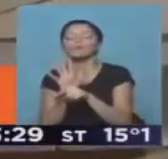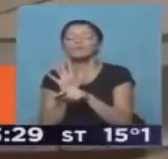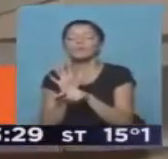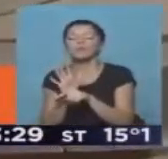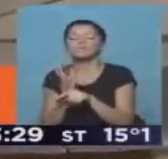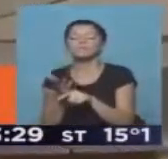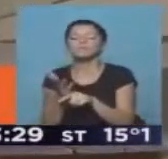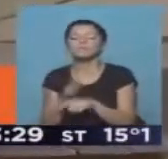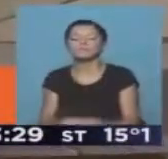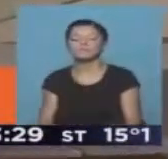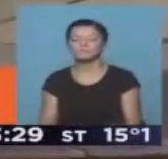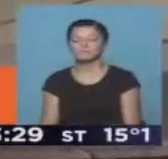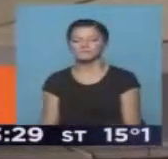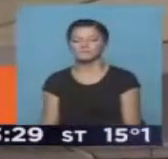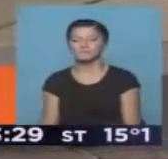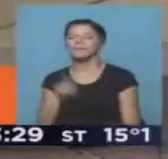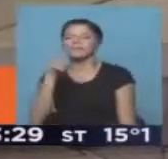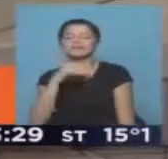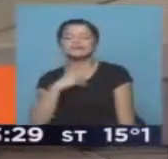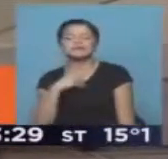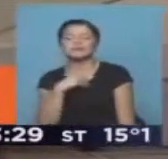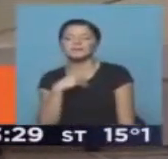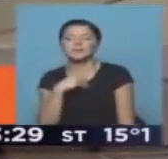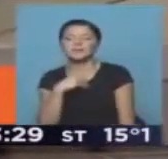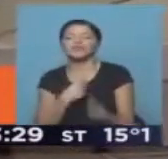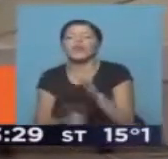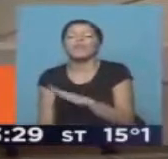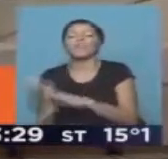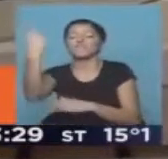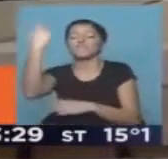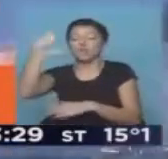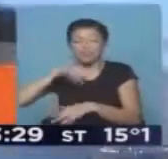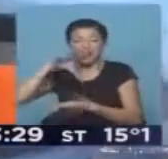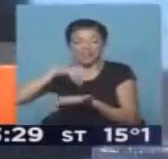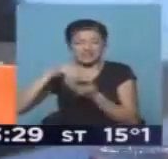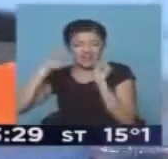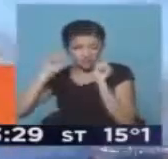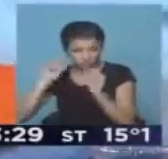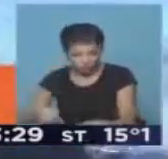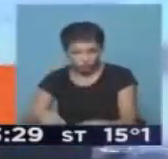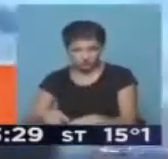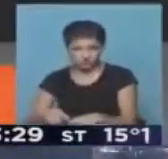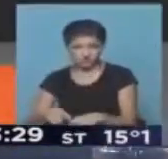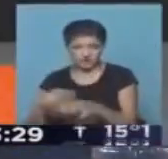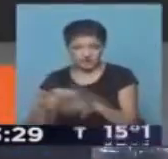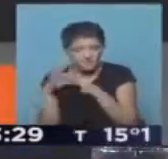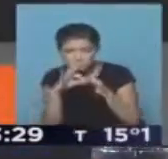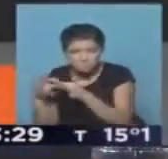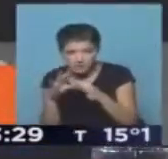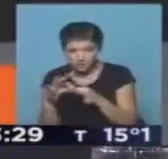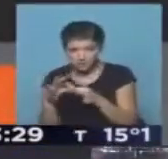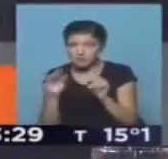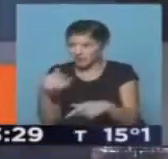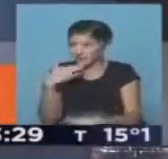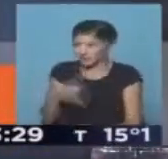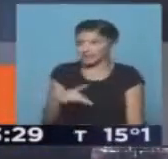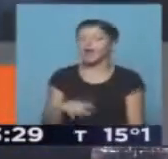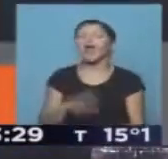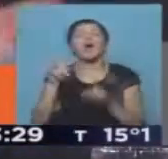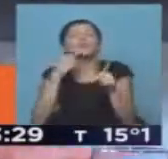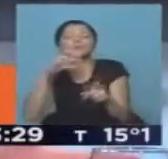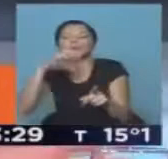digamos una construcción de sentimiento de volver a esta tierra que está muy arraigada y que en parte explica la residencia palestina porque los